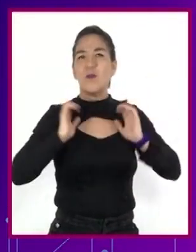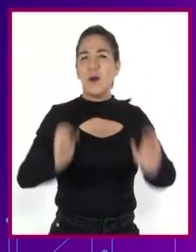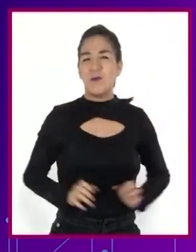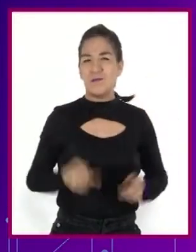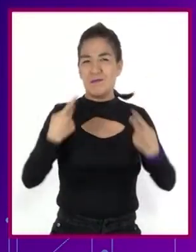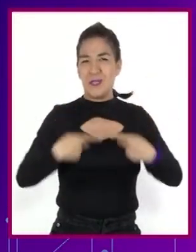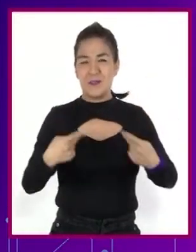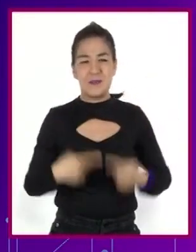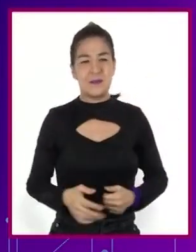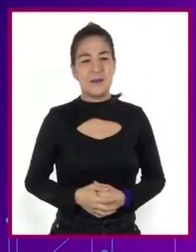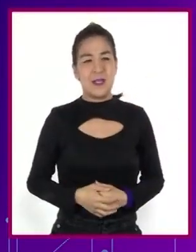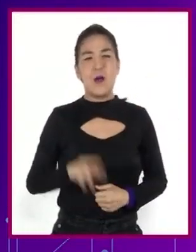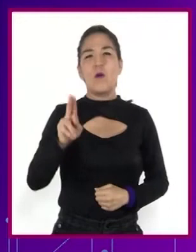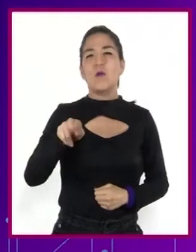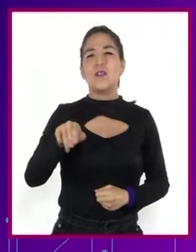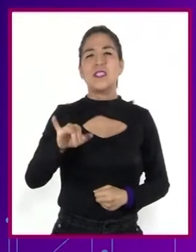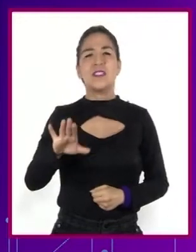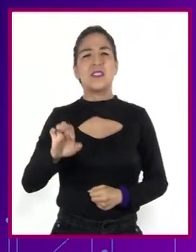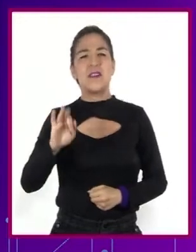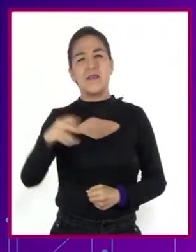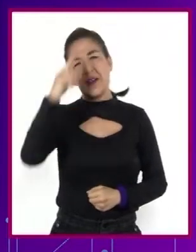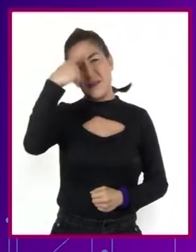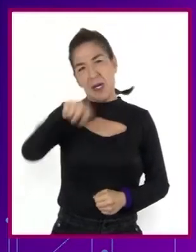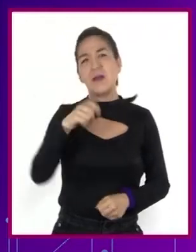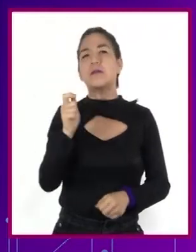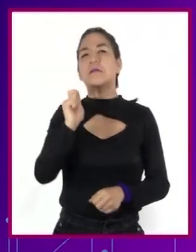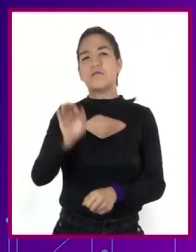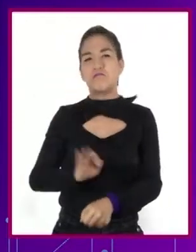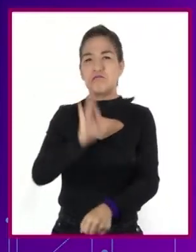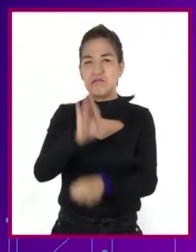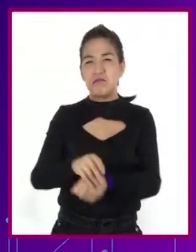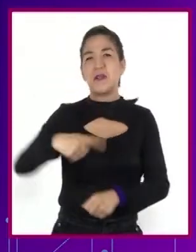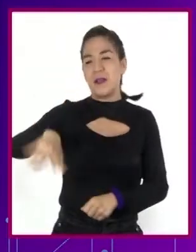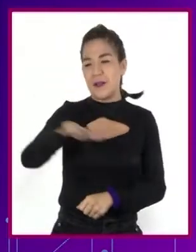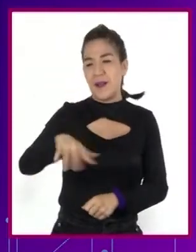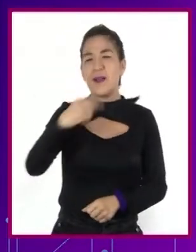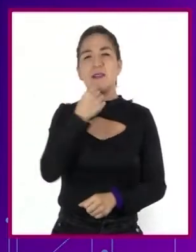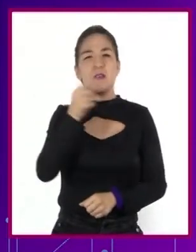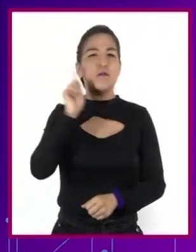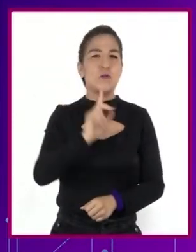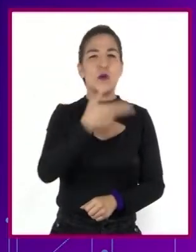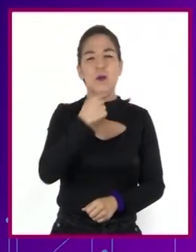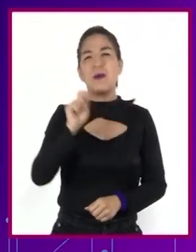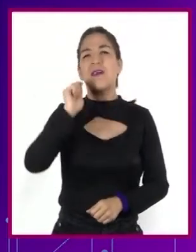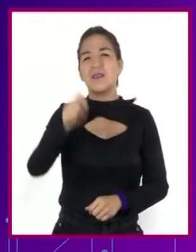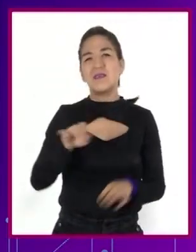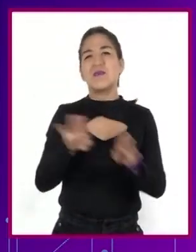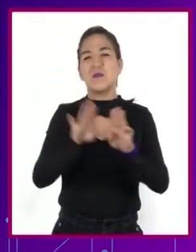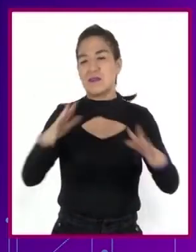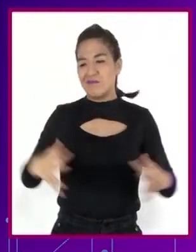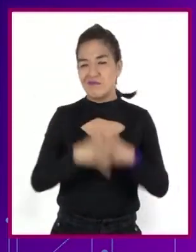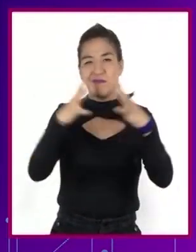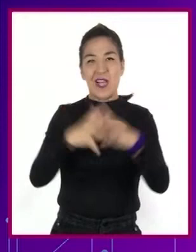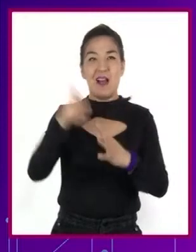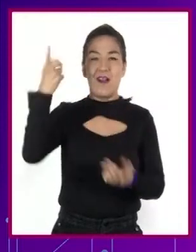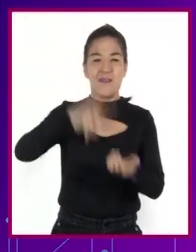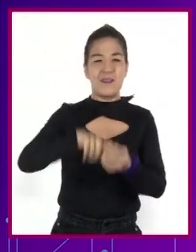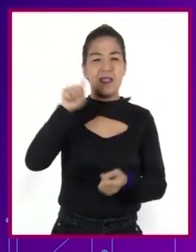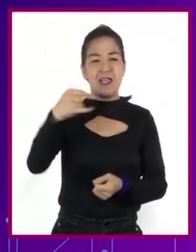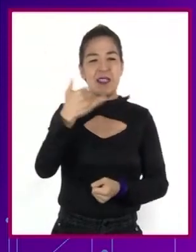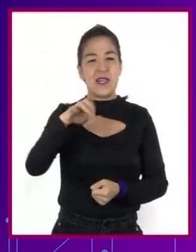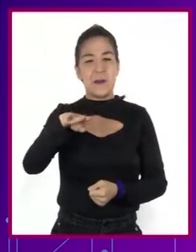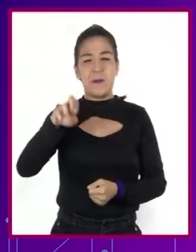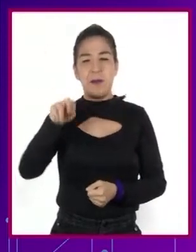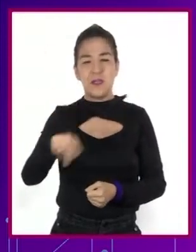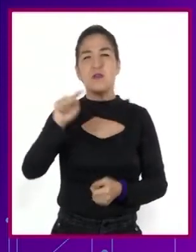La UNICEF, por su parte, continúa emprendiendo acciones para apoyar a los niños y niñas víctimas de las guerras en Yemen, brindándoles